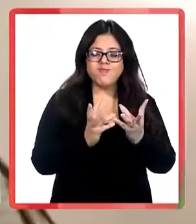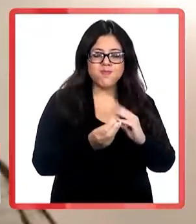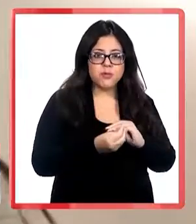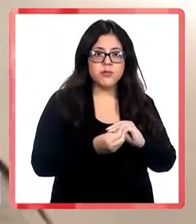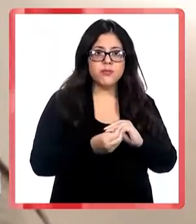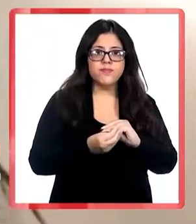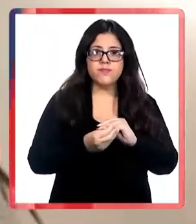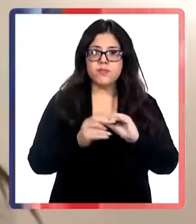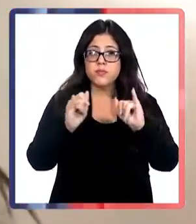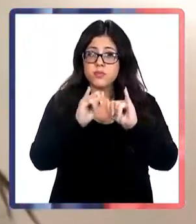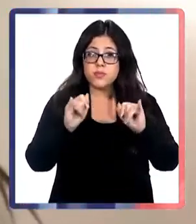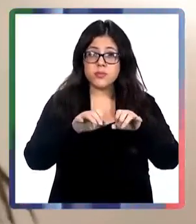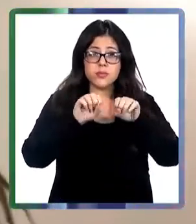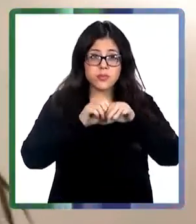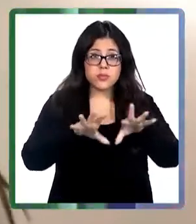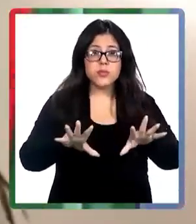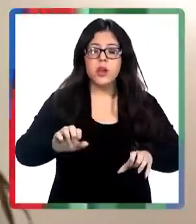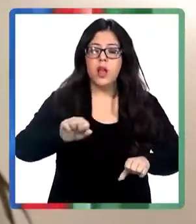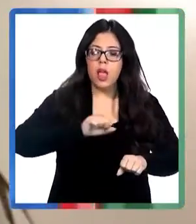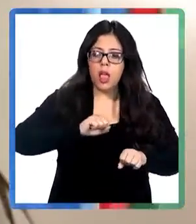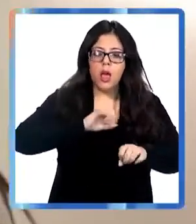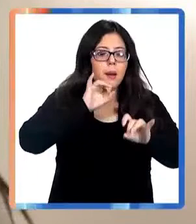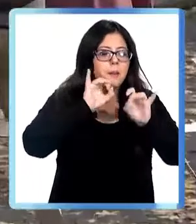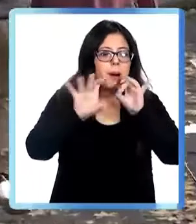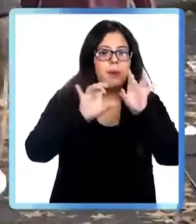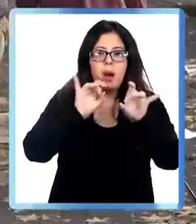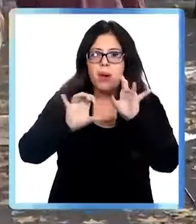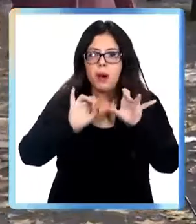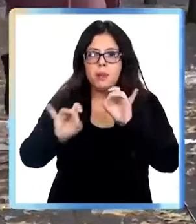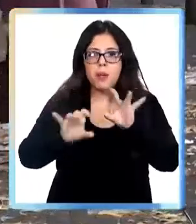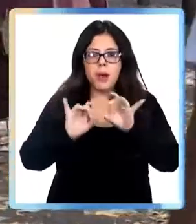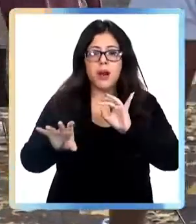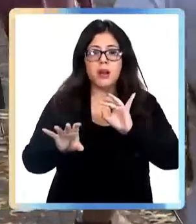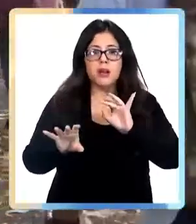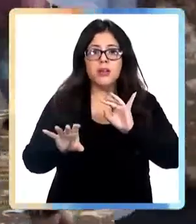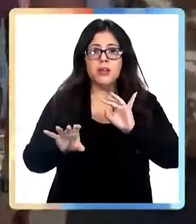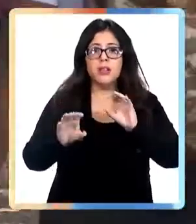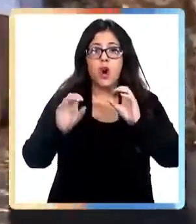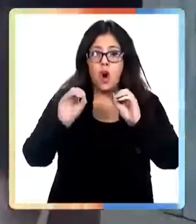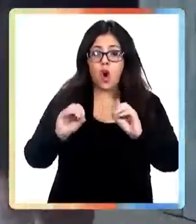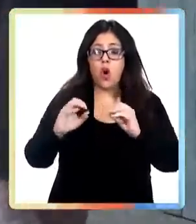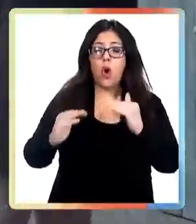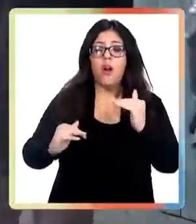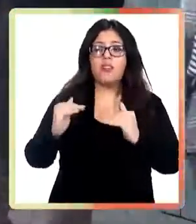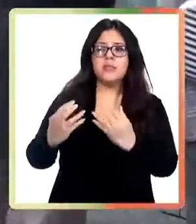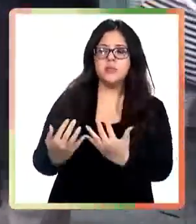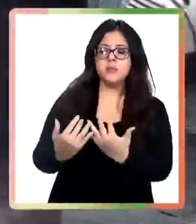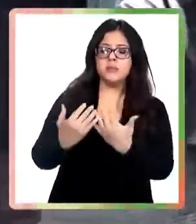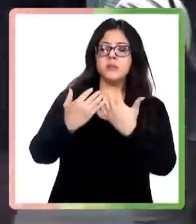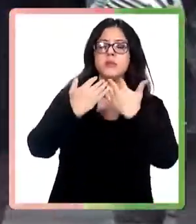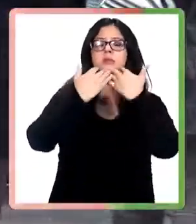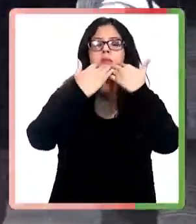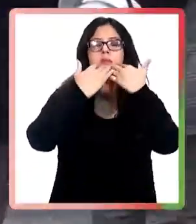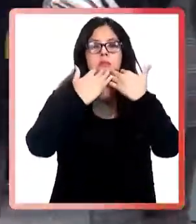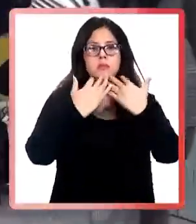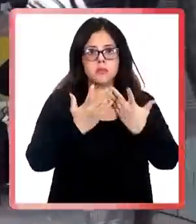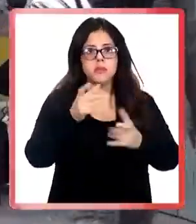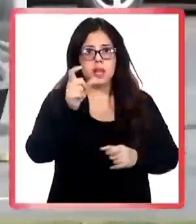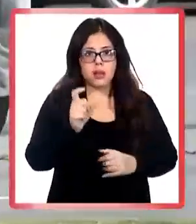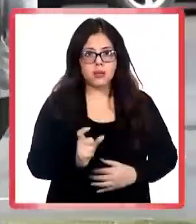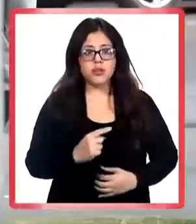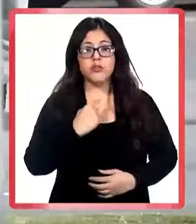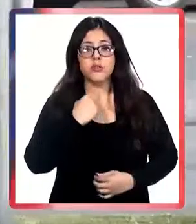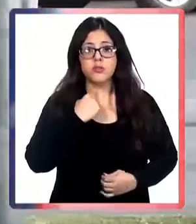forma de transmisión es a través de estos gotitas respiratorias que salen o que son exhaladas en cada respiración del paciente